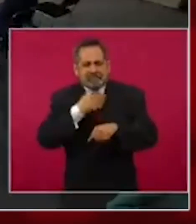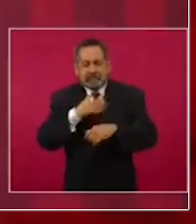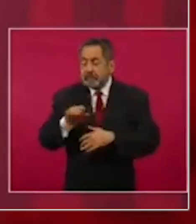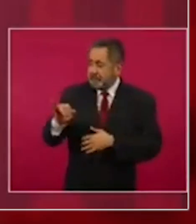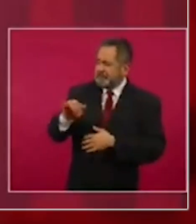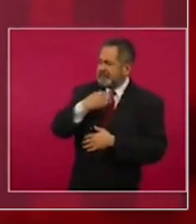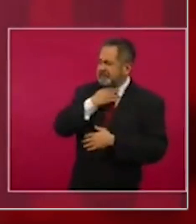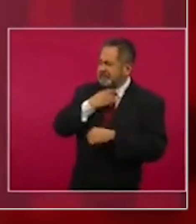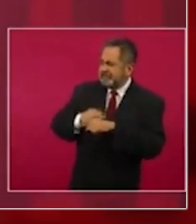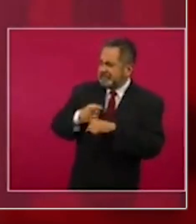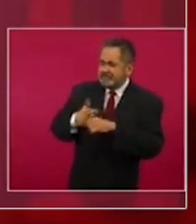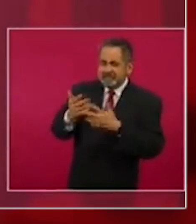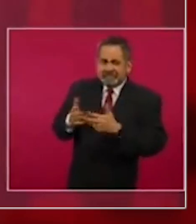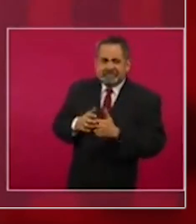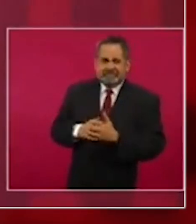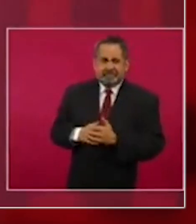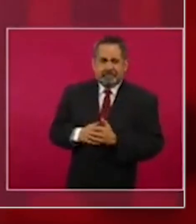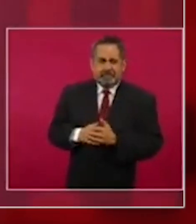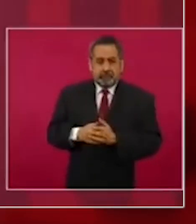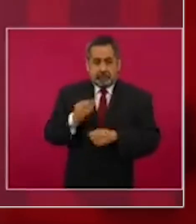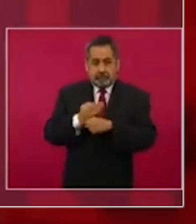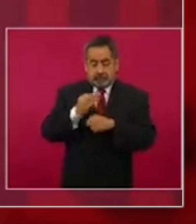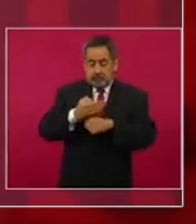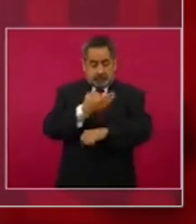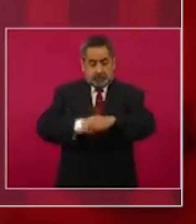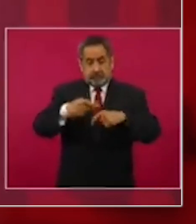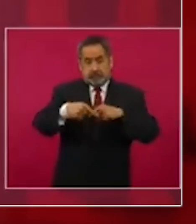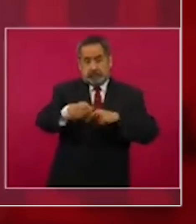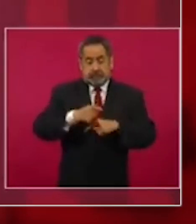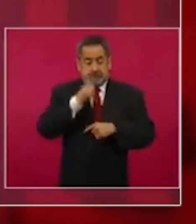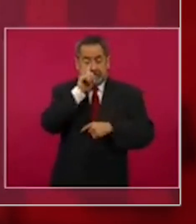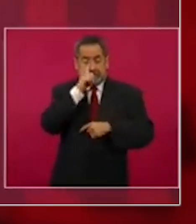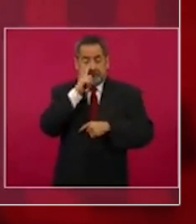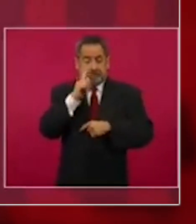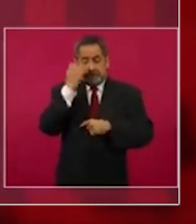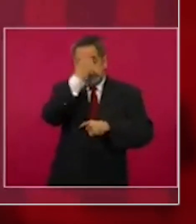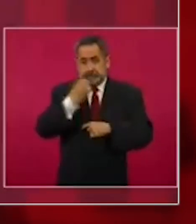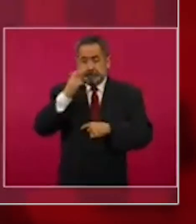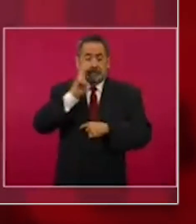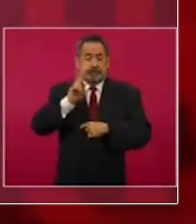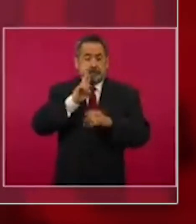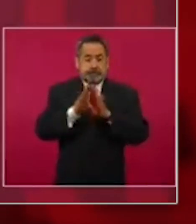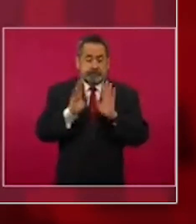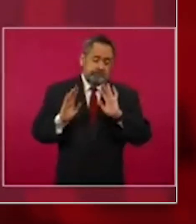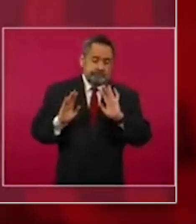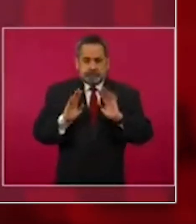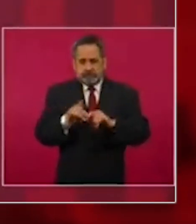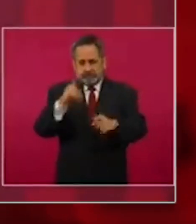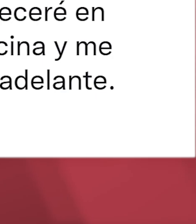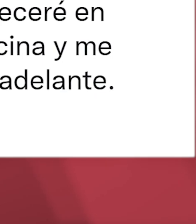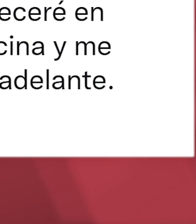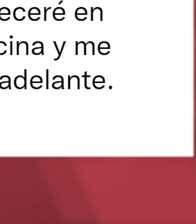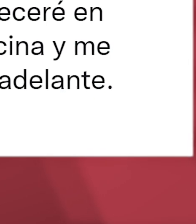amanecí ronco. Sí, si nos puede hablar un poco de Voy a hacer la prueba más tarde, pero yo creo que